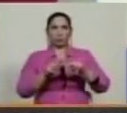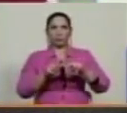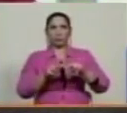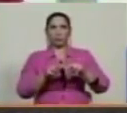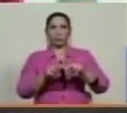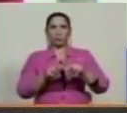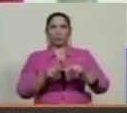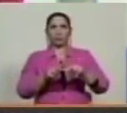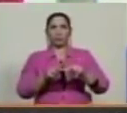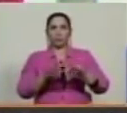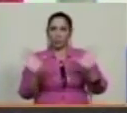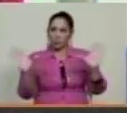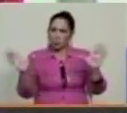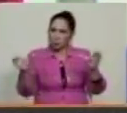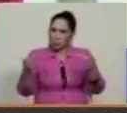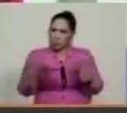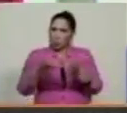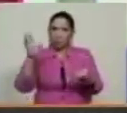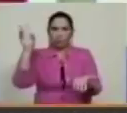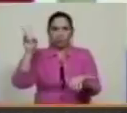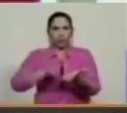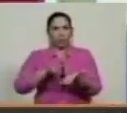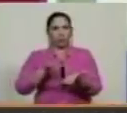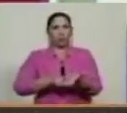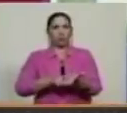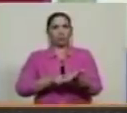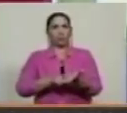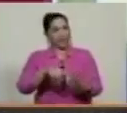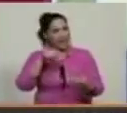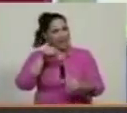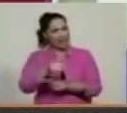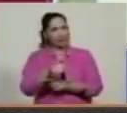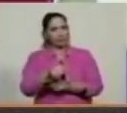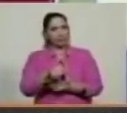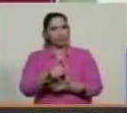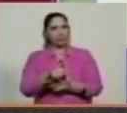se constituyan verdaderamente en eso.